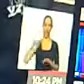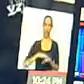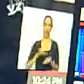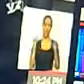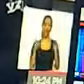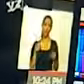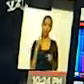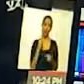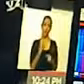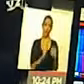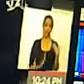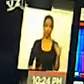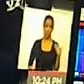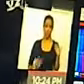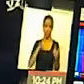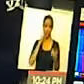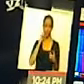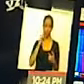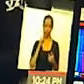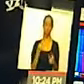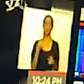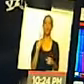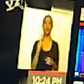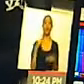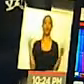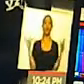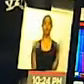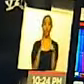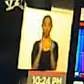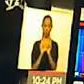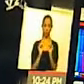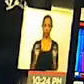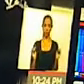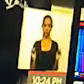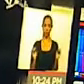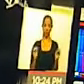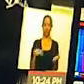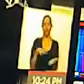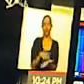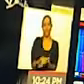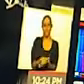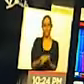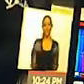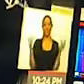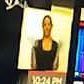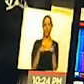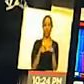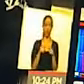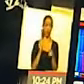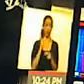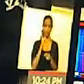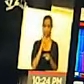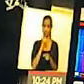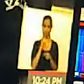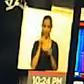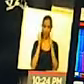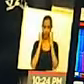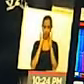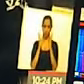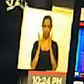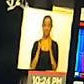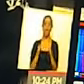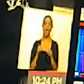el presidente Nicolás Maduro de que convocaron una reunión, lo que pasa es que en esa reunión no tenían previsto de que el